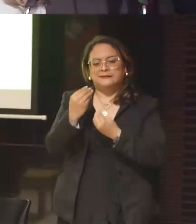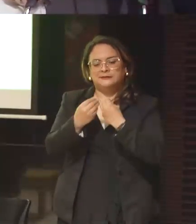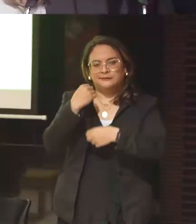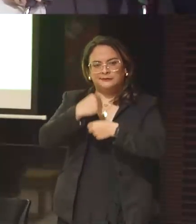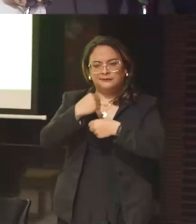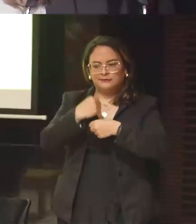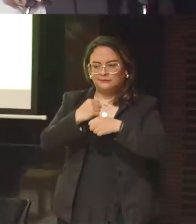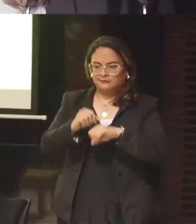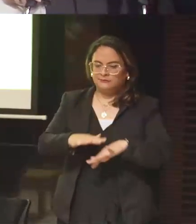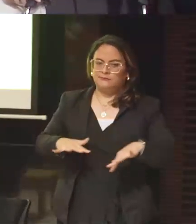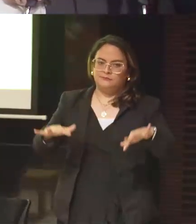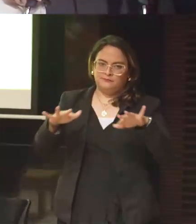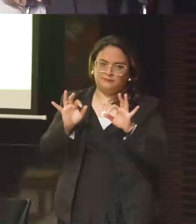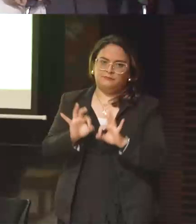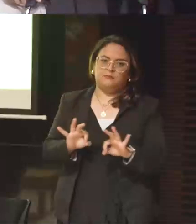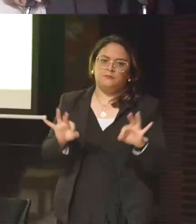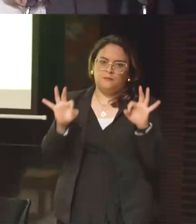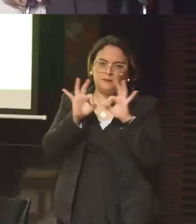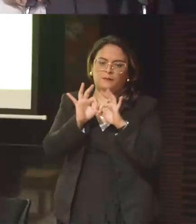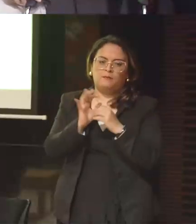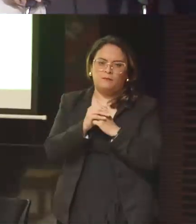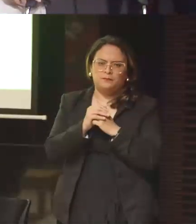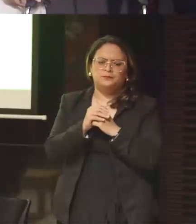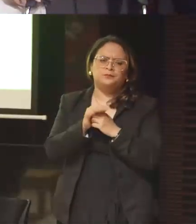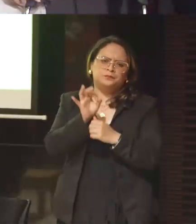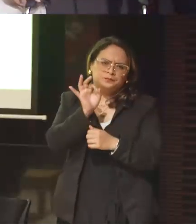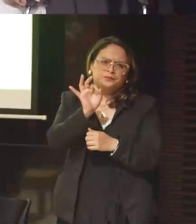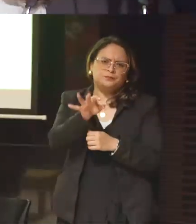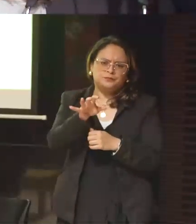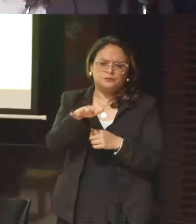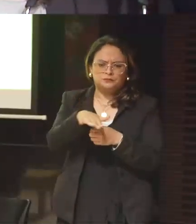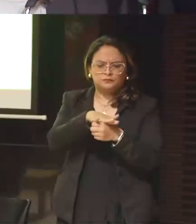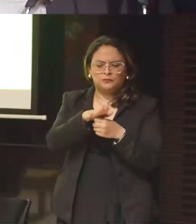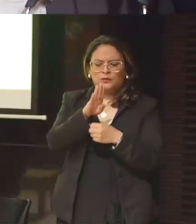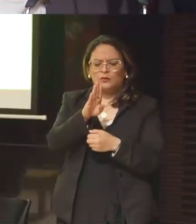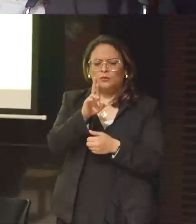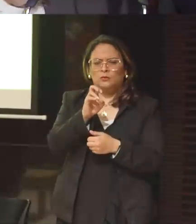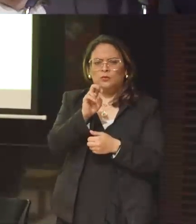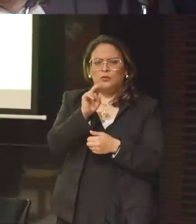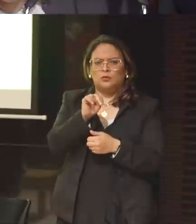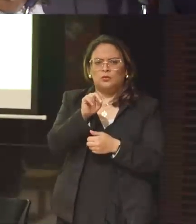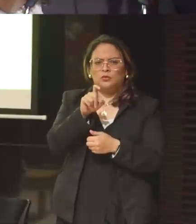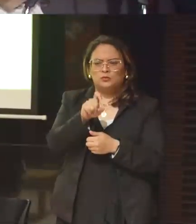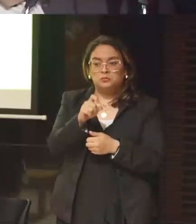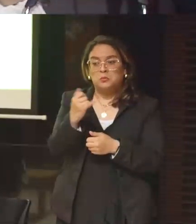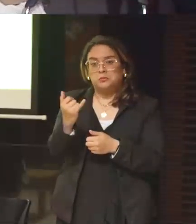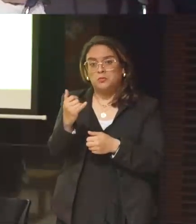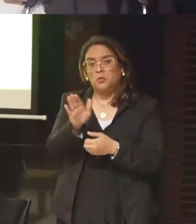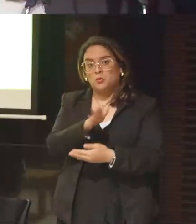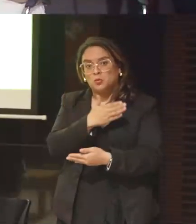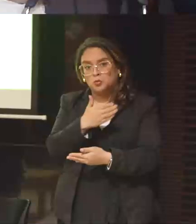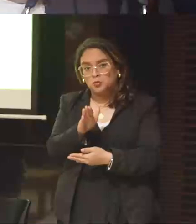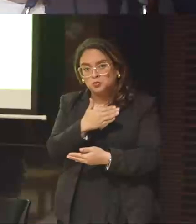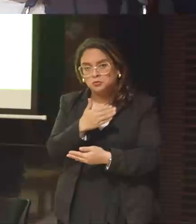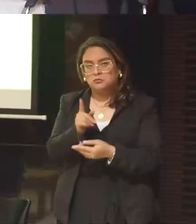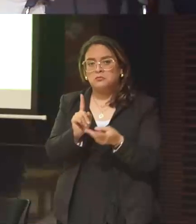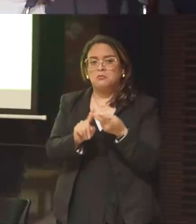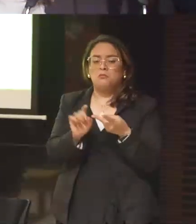espacios. Seguramente uno va a encontrar en el Bronx música, seguramente tendremos apuestas